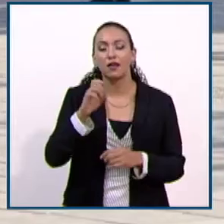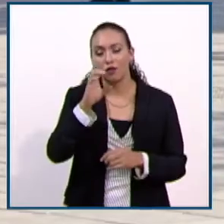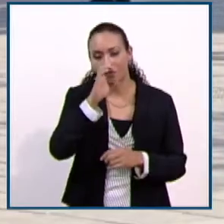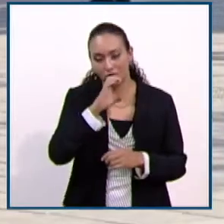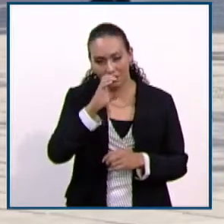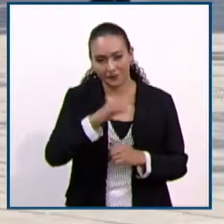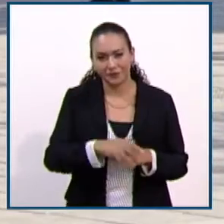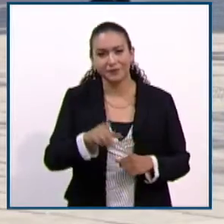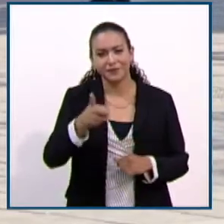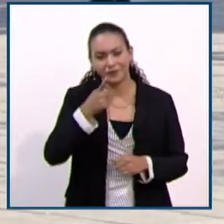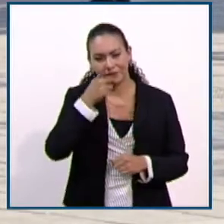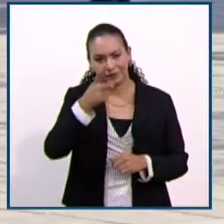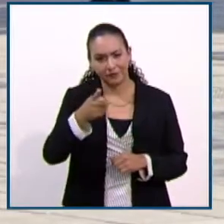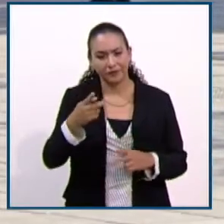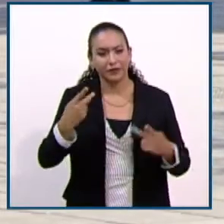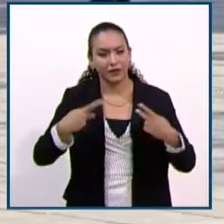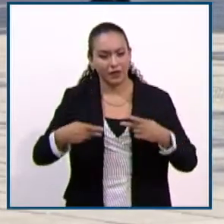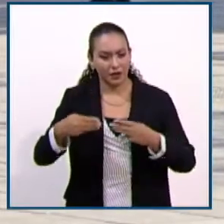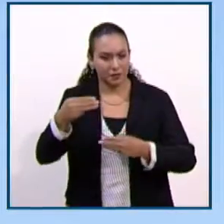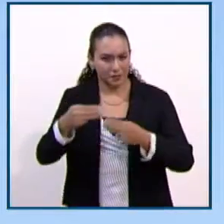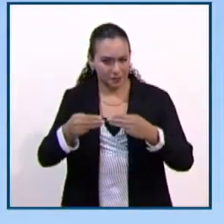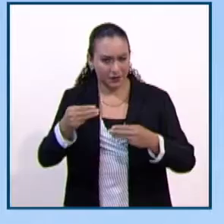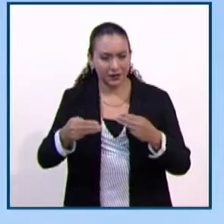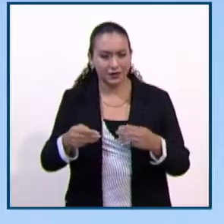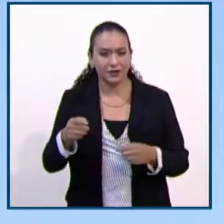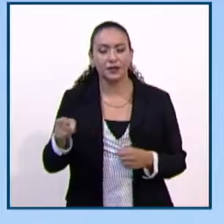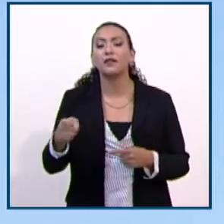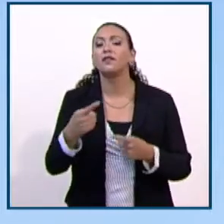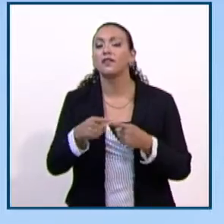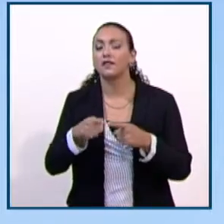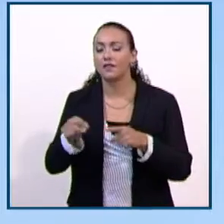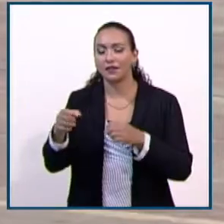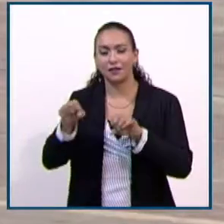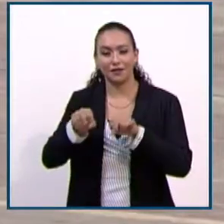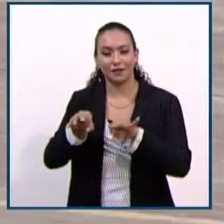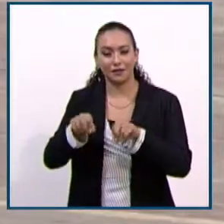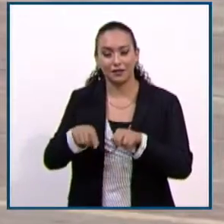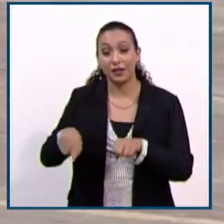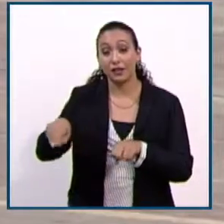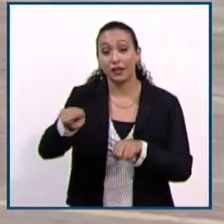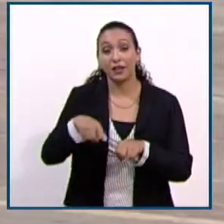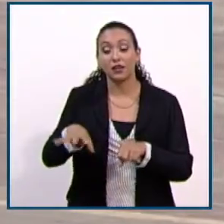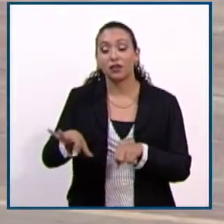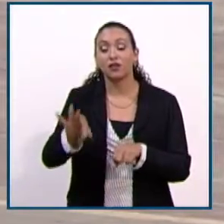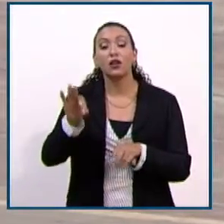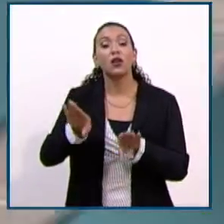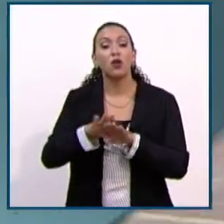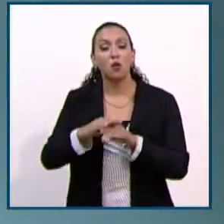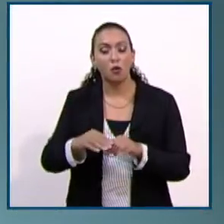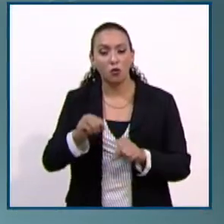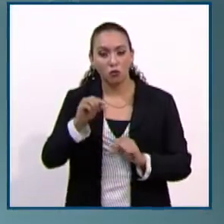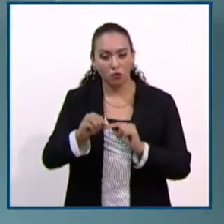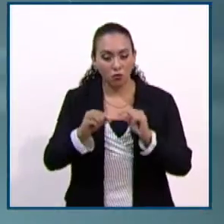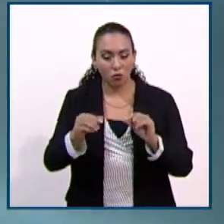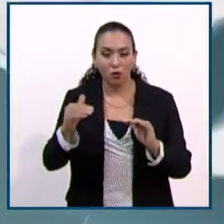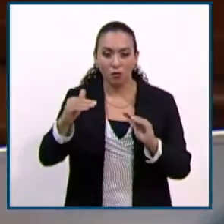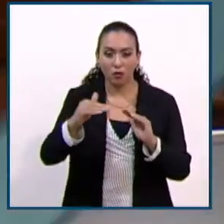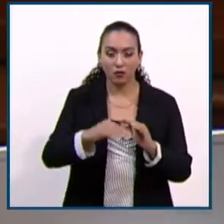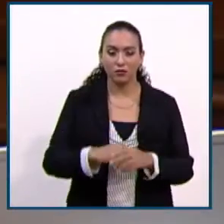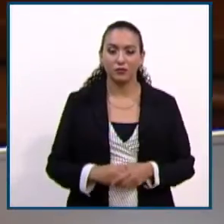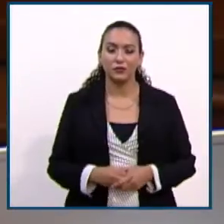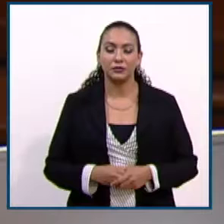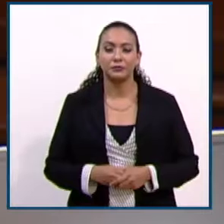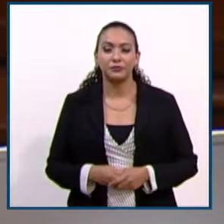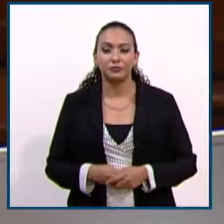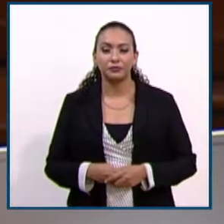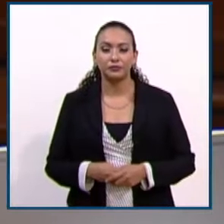que establecen que los magistrados del Tribunal de Justicia Administrativa se designarán de manera escalonada. Y que